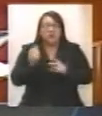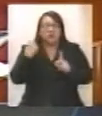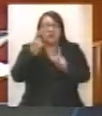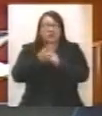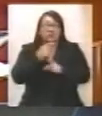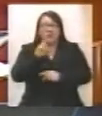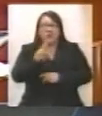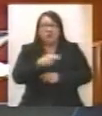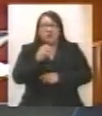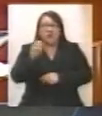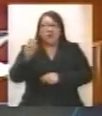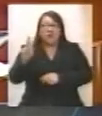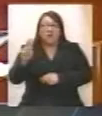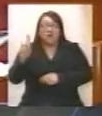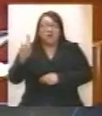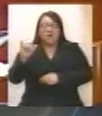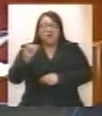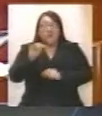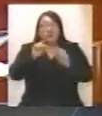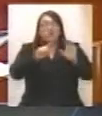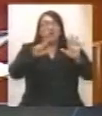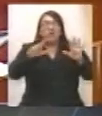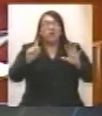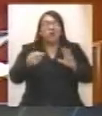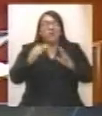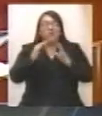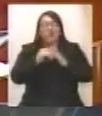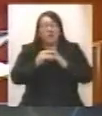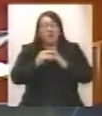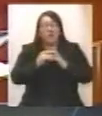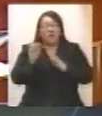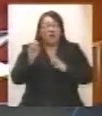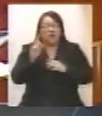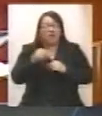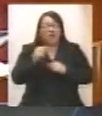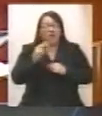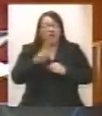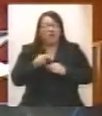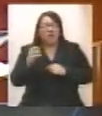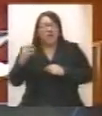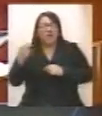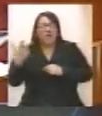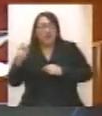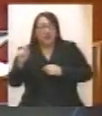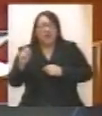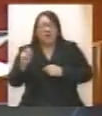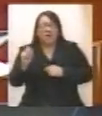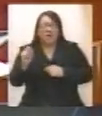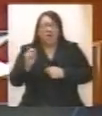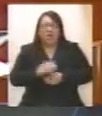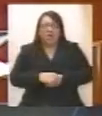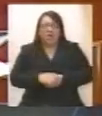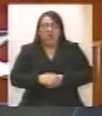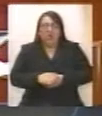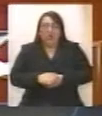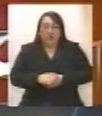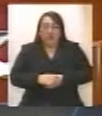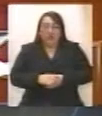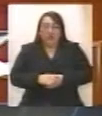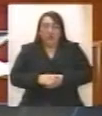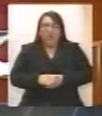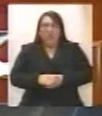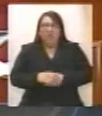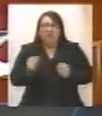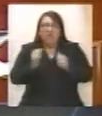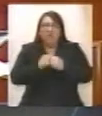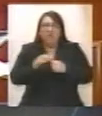el 2021 y 18.000 millones de dólares para el 2030. Esto daría, en adición